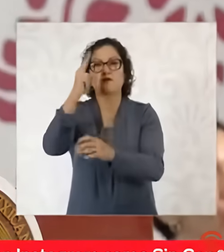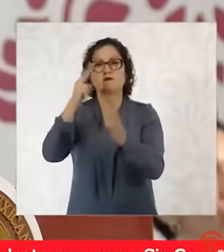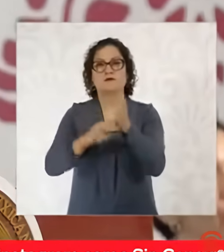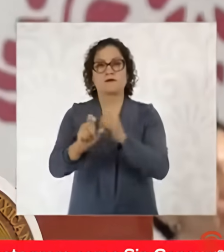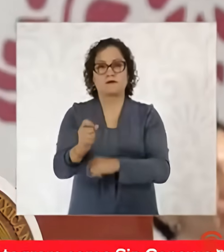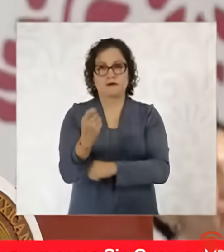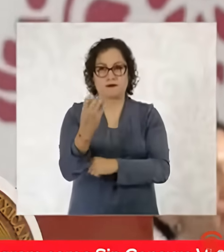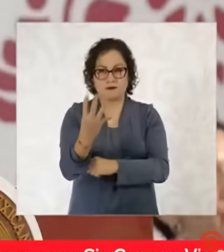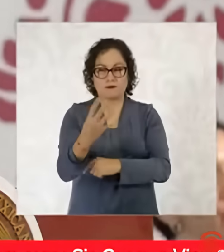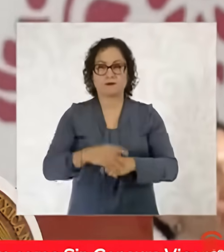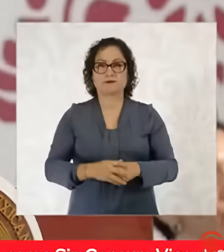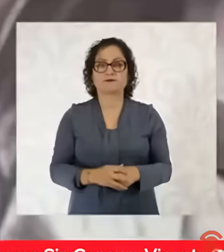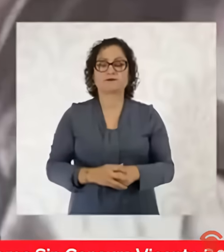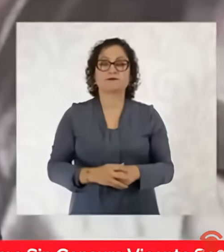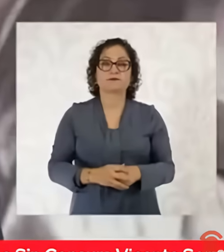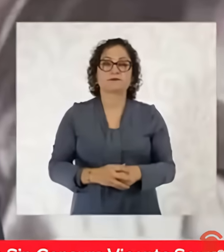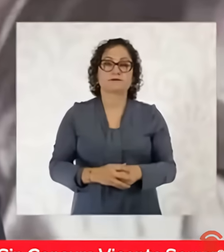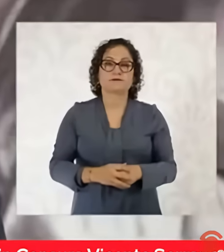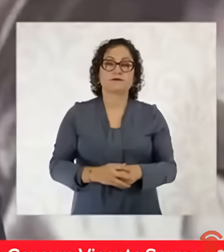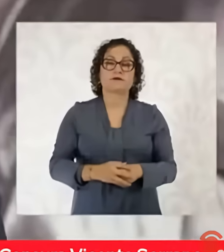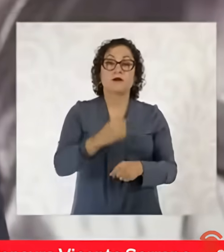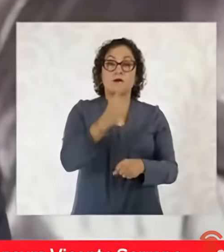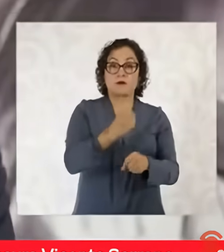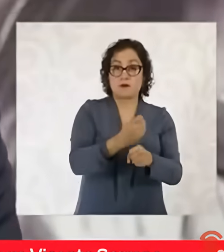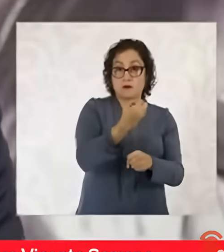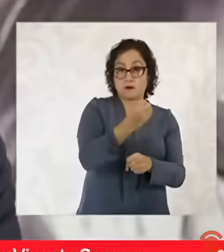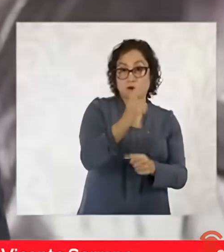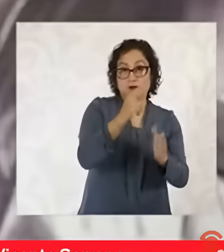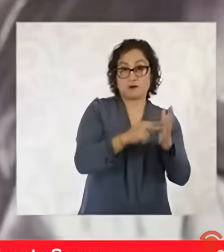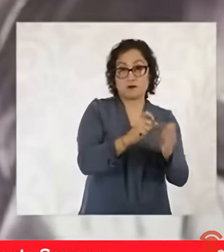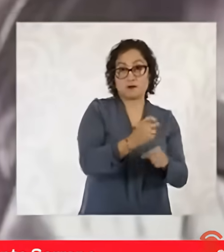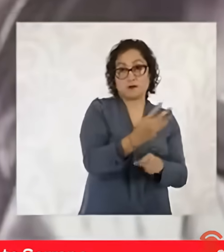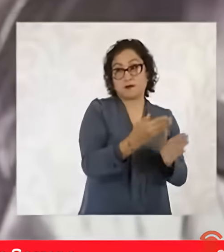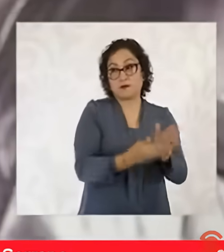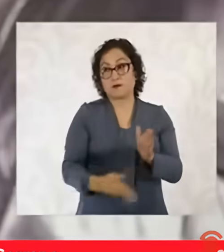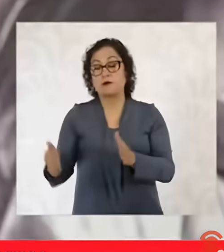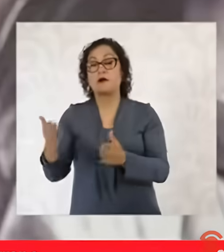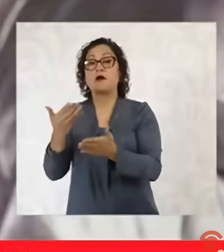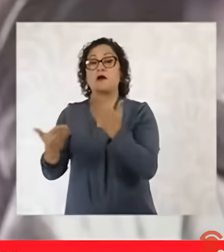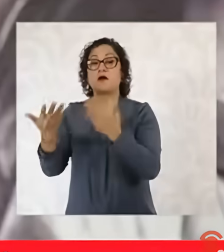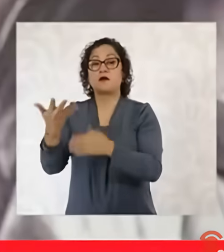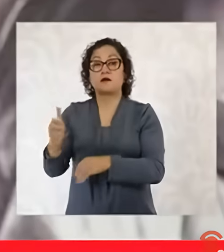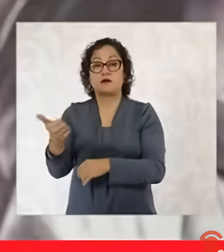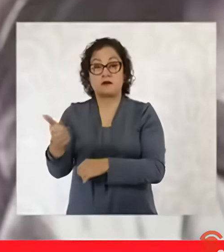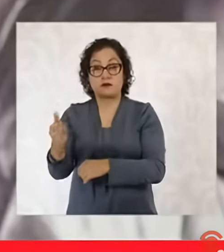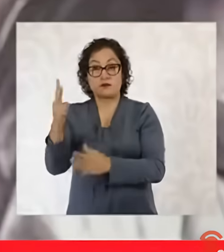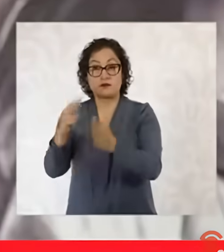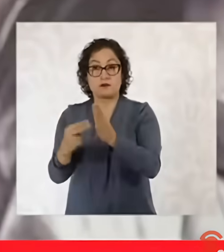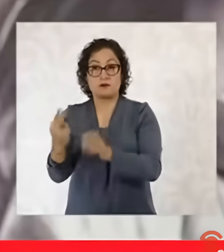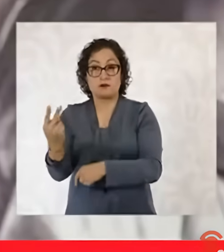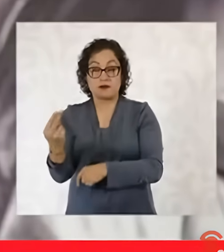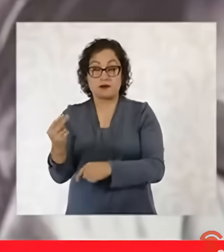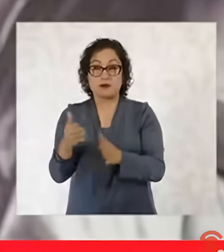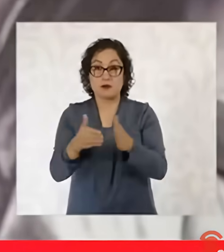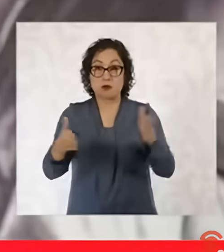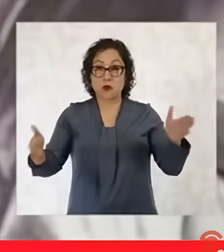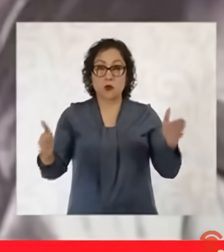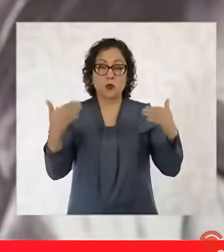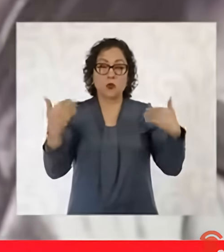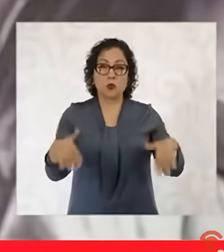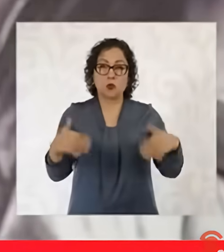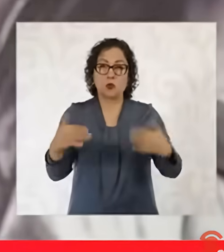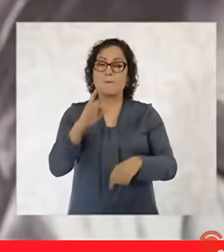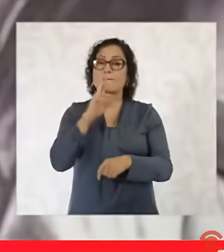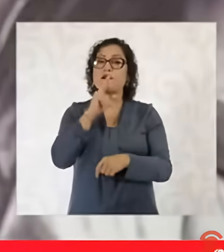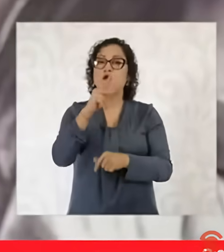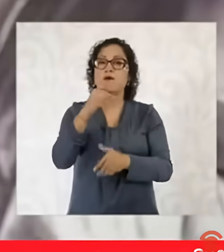Asimismo, del 1 de octubre del 2024 al 10 de agosto de 2025 se han alcanzado avances significativos en el combate